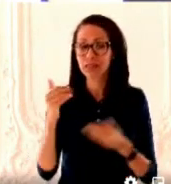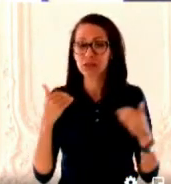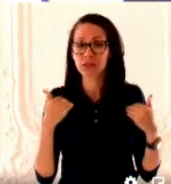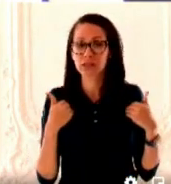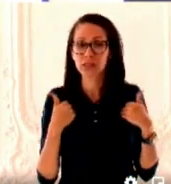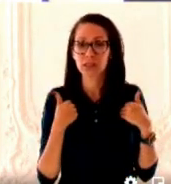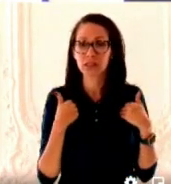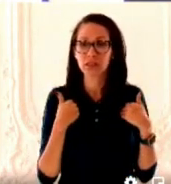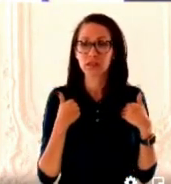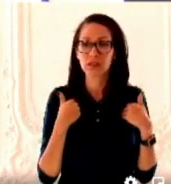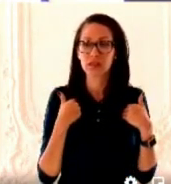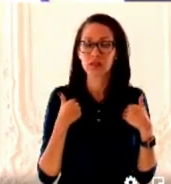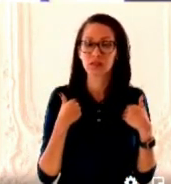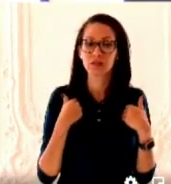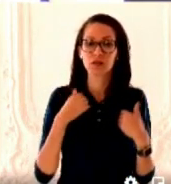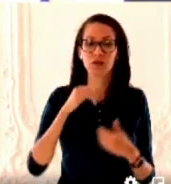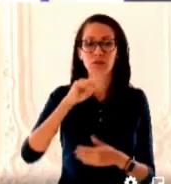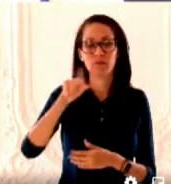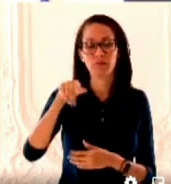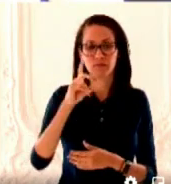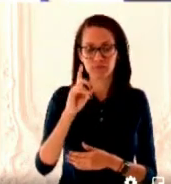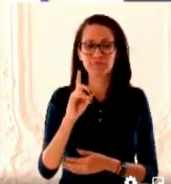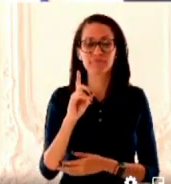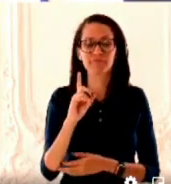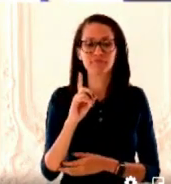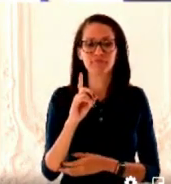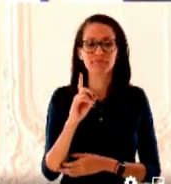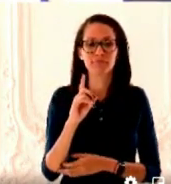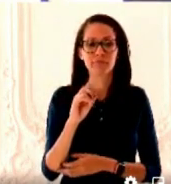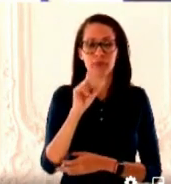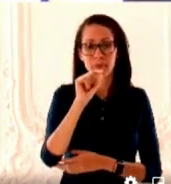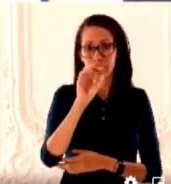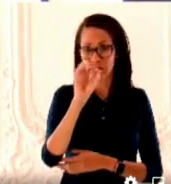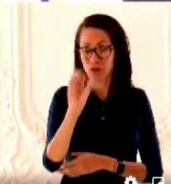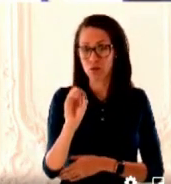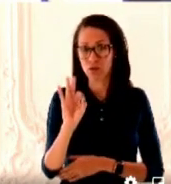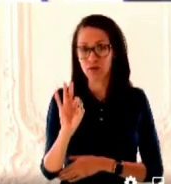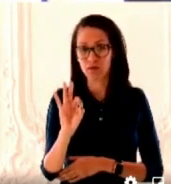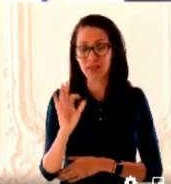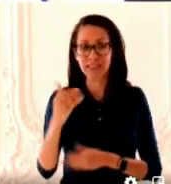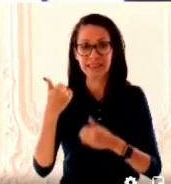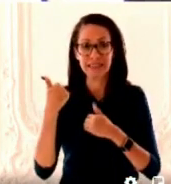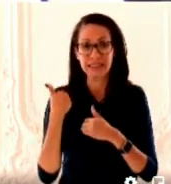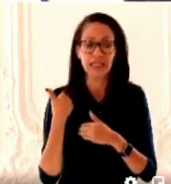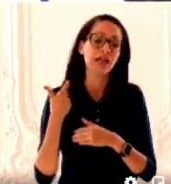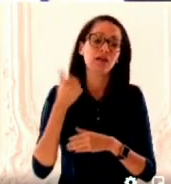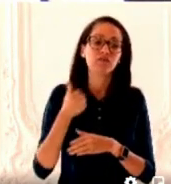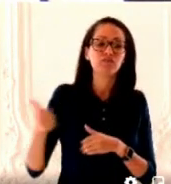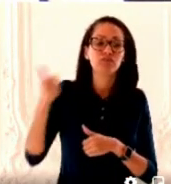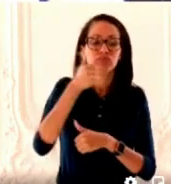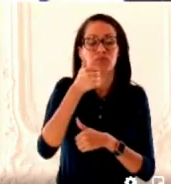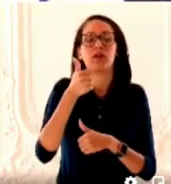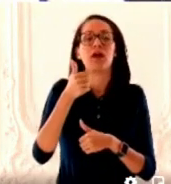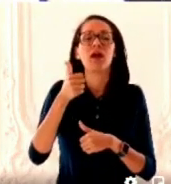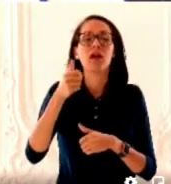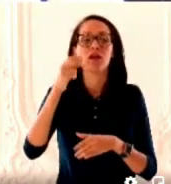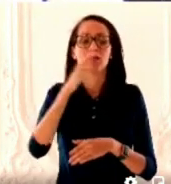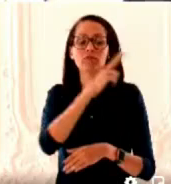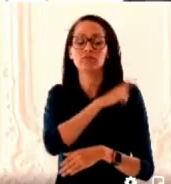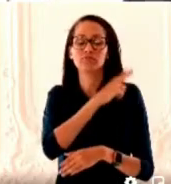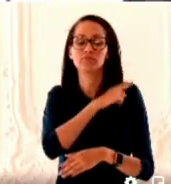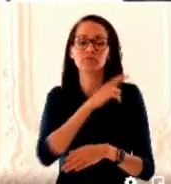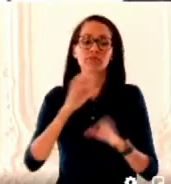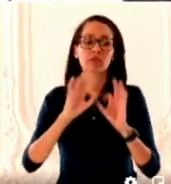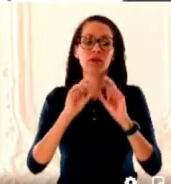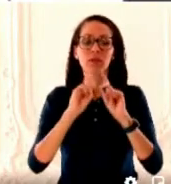su grado de Juris Doctor. En el 2009 ocupó el cargo de secretario de la Gobernación y ha